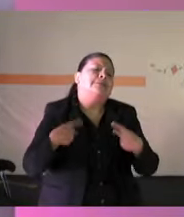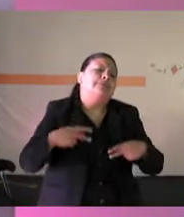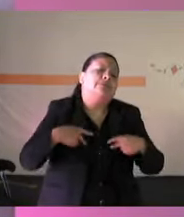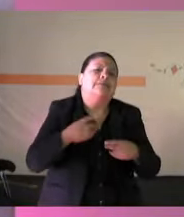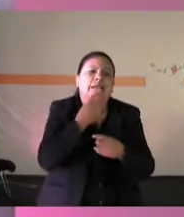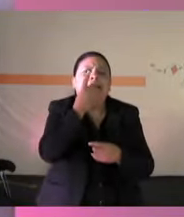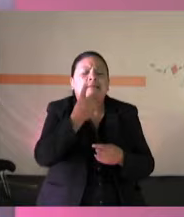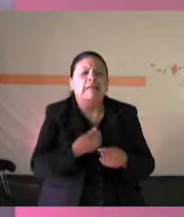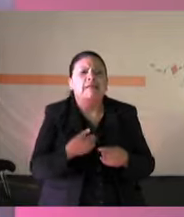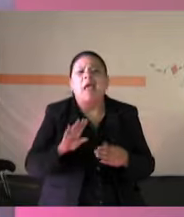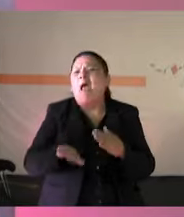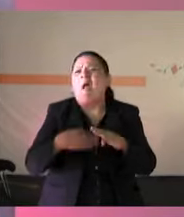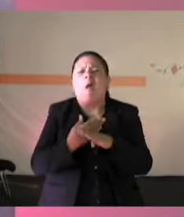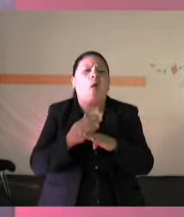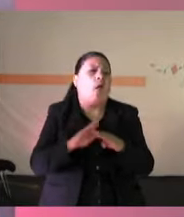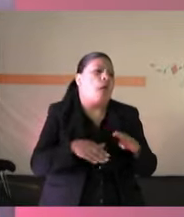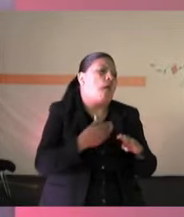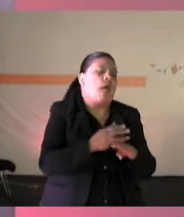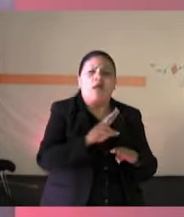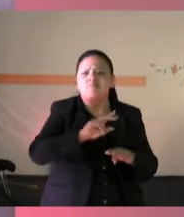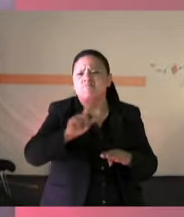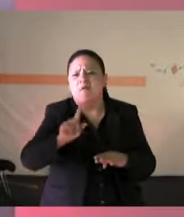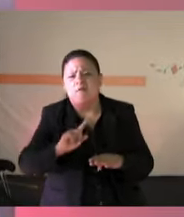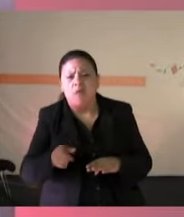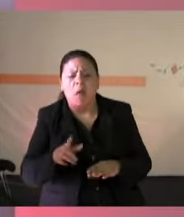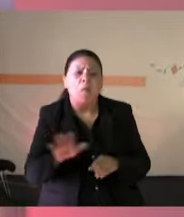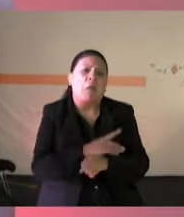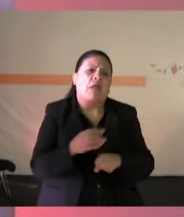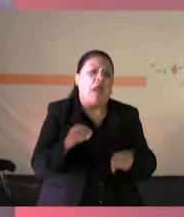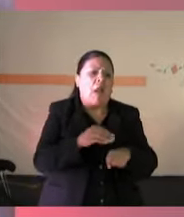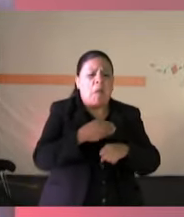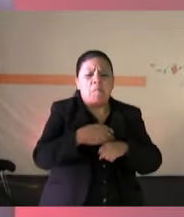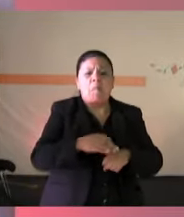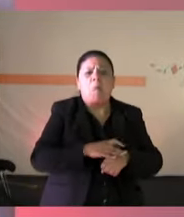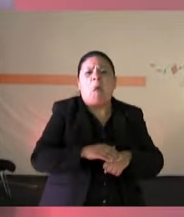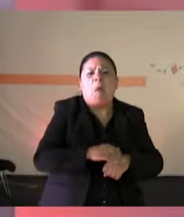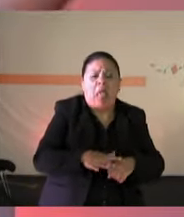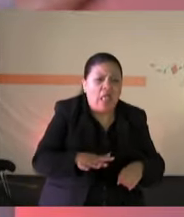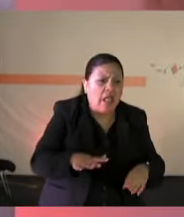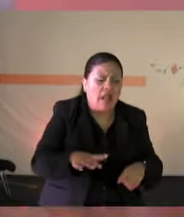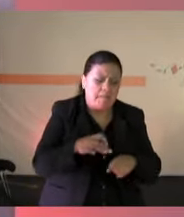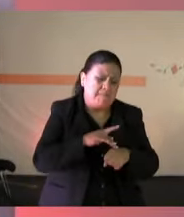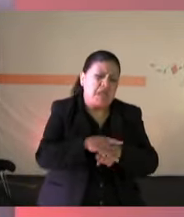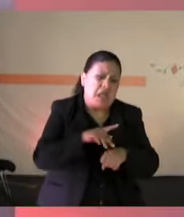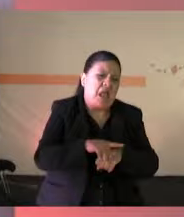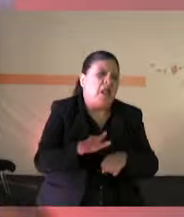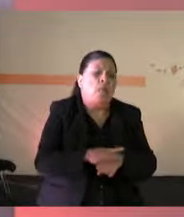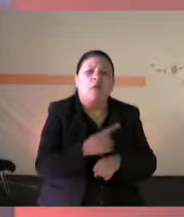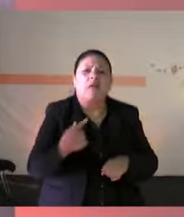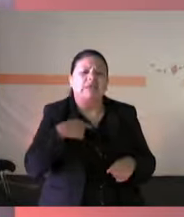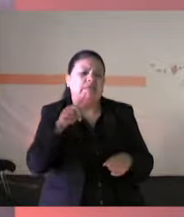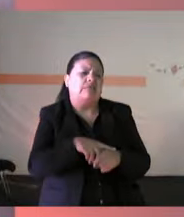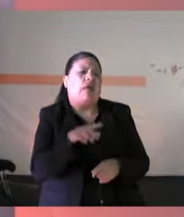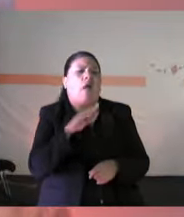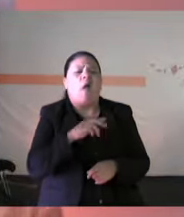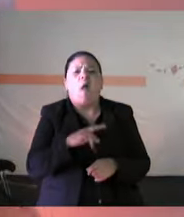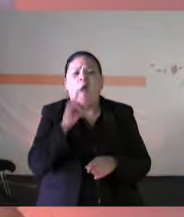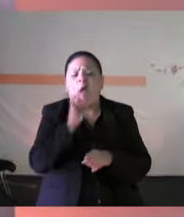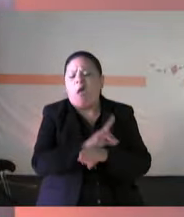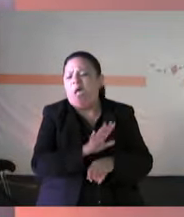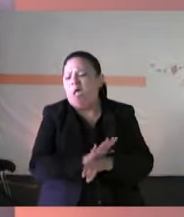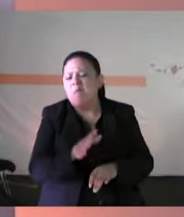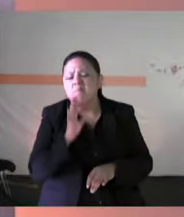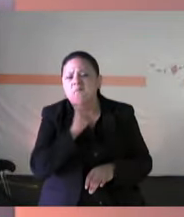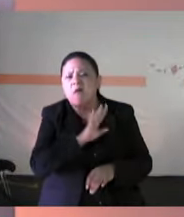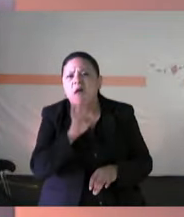si eres mujer, que si eres qué, morena, que si escribes terror, que si está bien chafa, que si me lo hicieron mejor